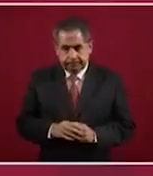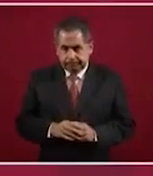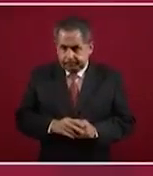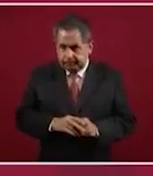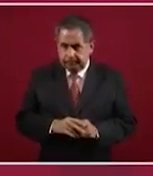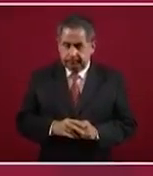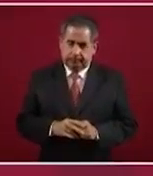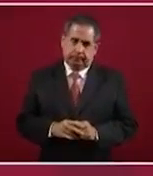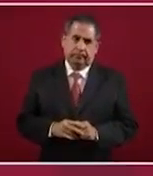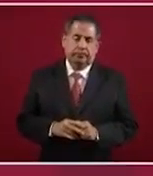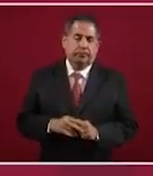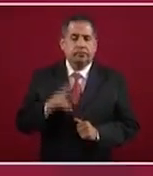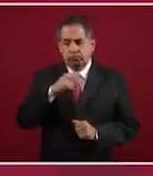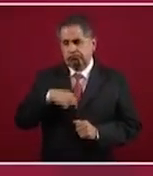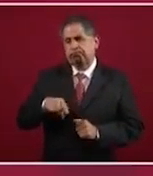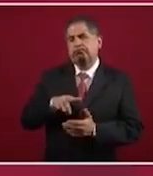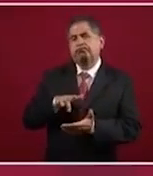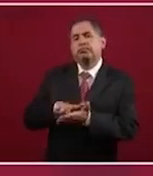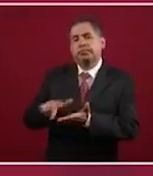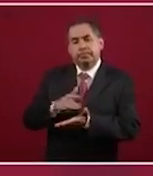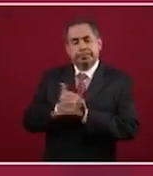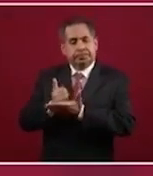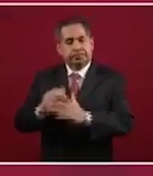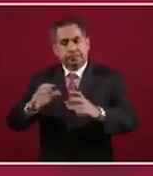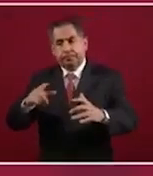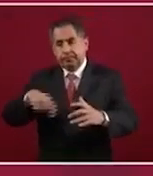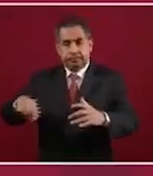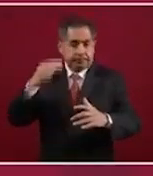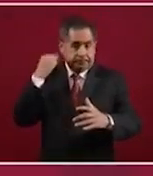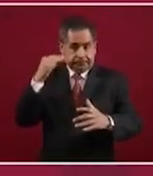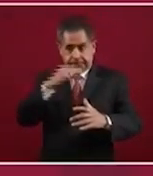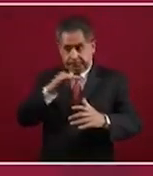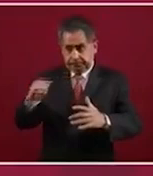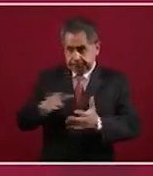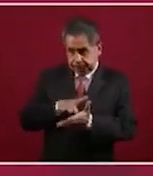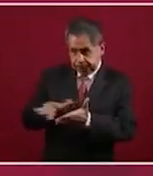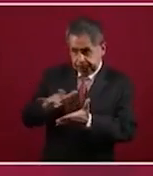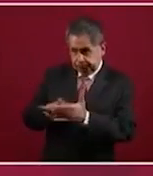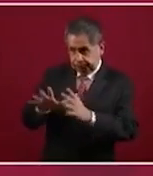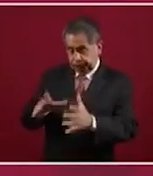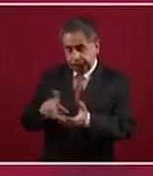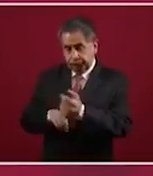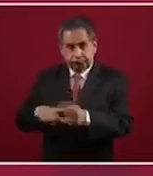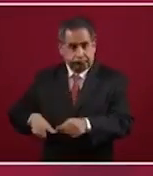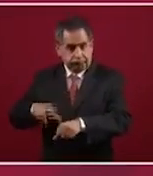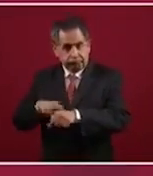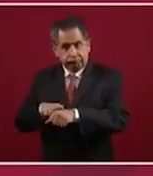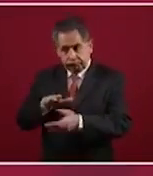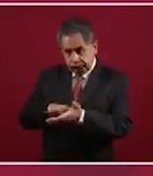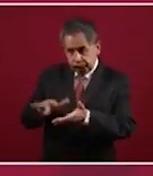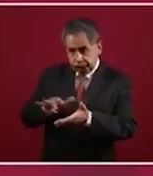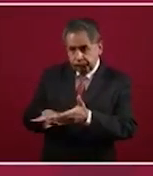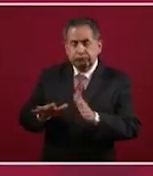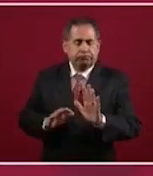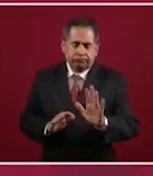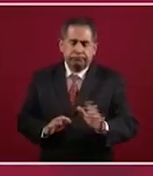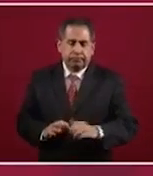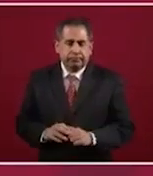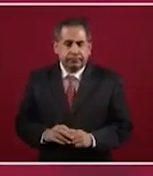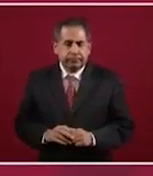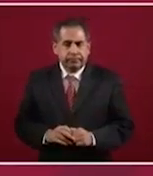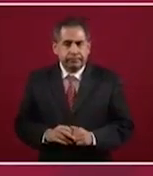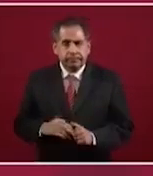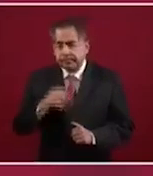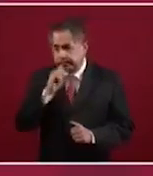estamos ayudando a las autoridades locales en este caso el gobierno del estado y